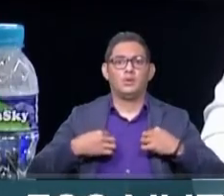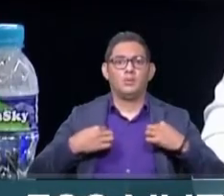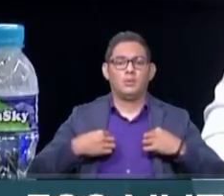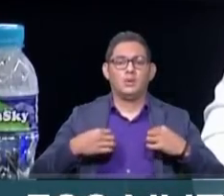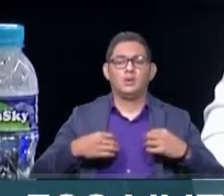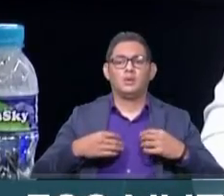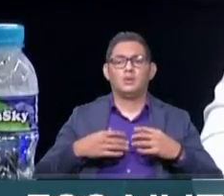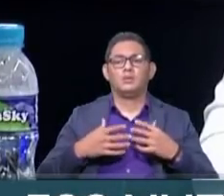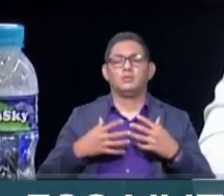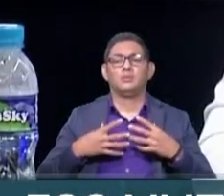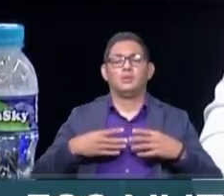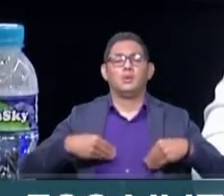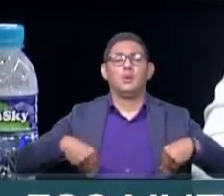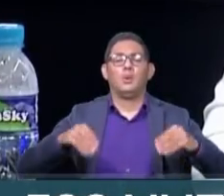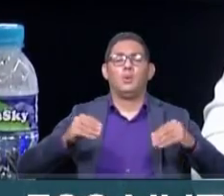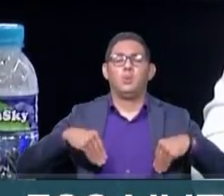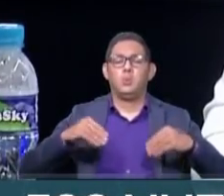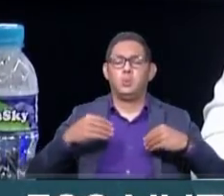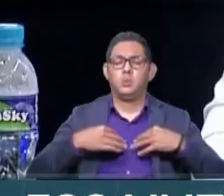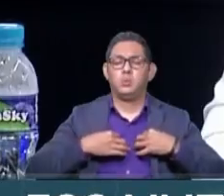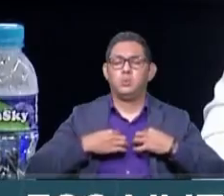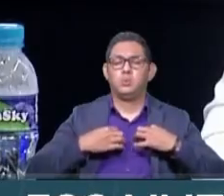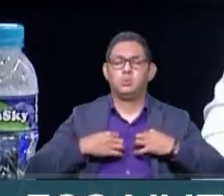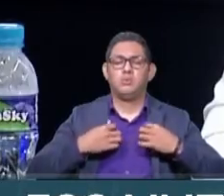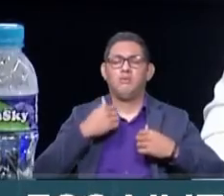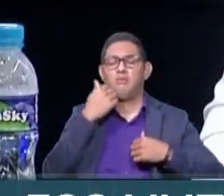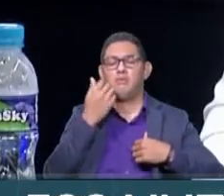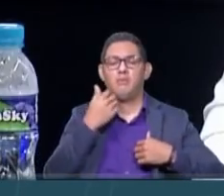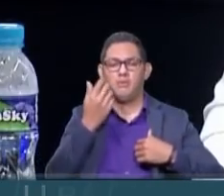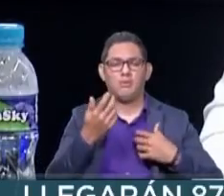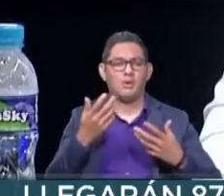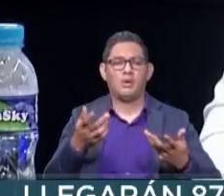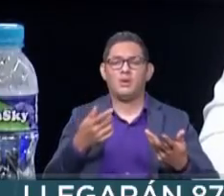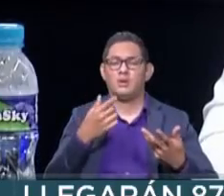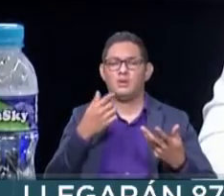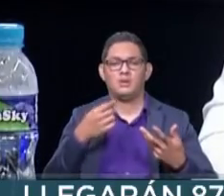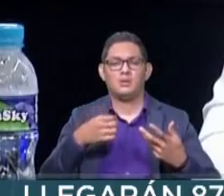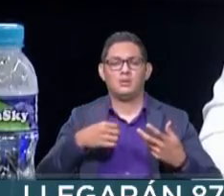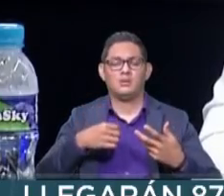forma que sea más rápida y menos